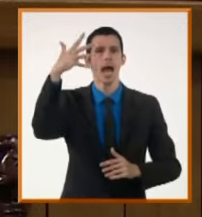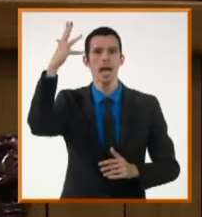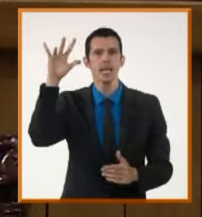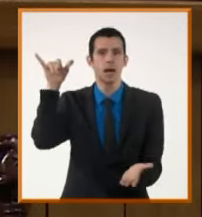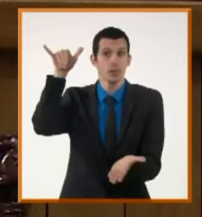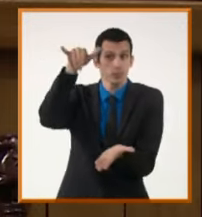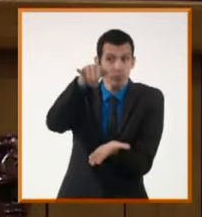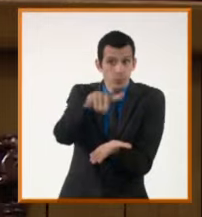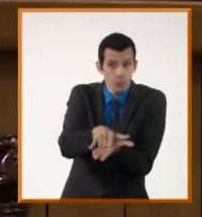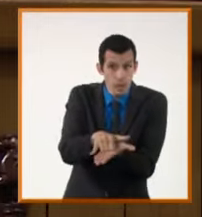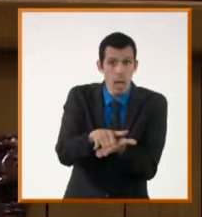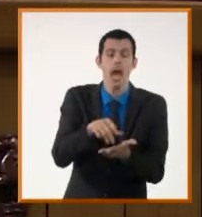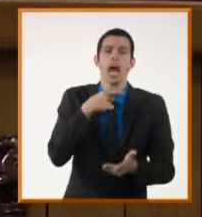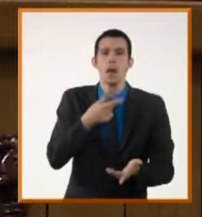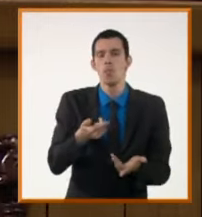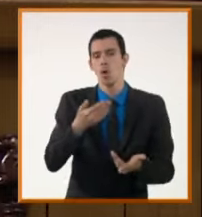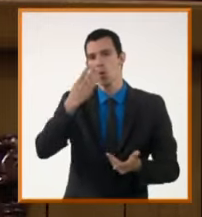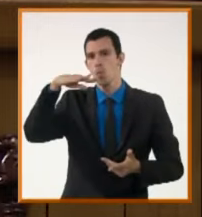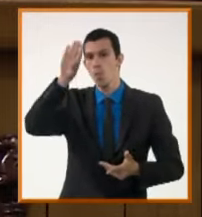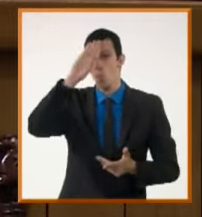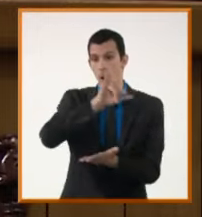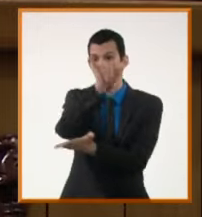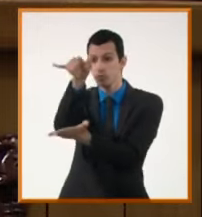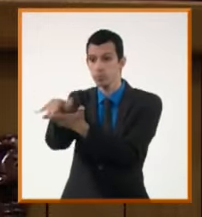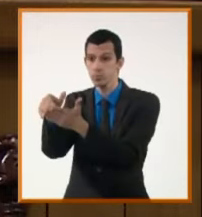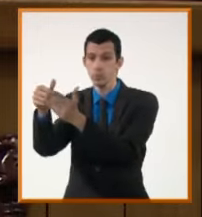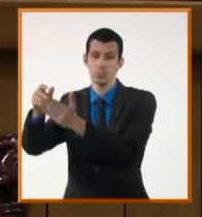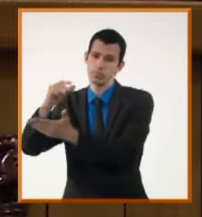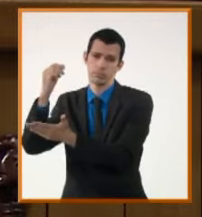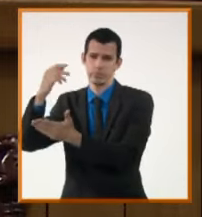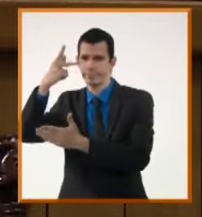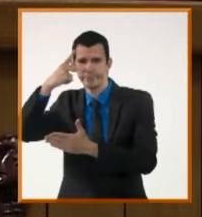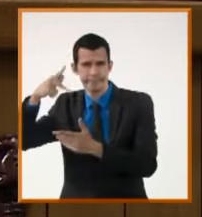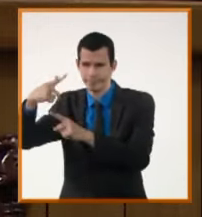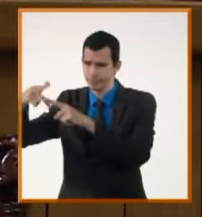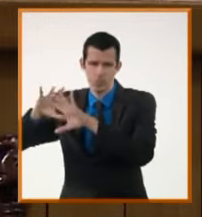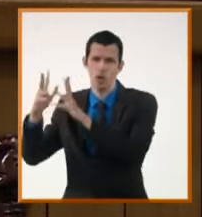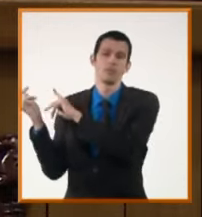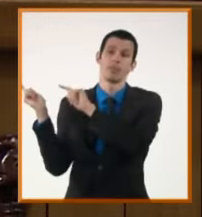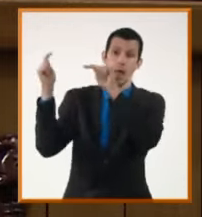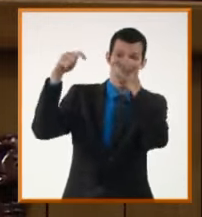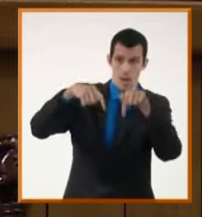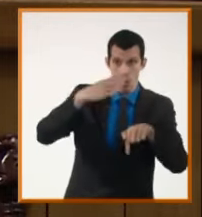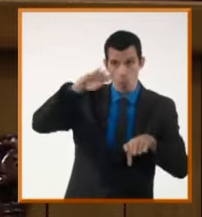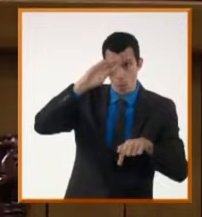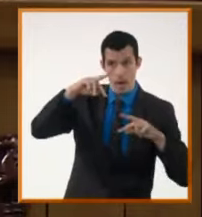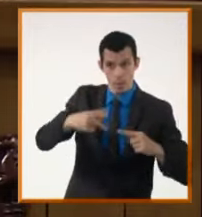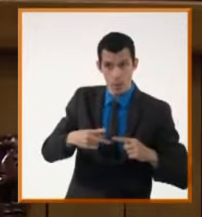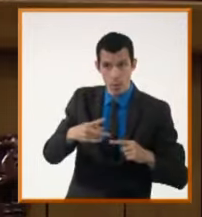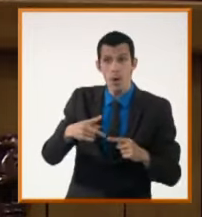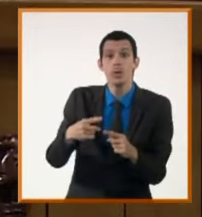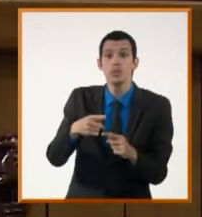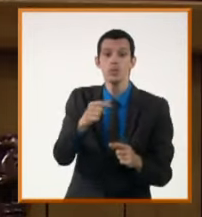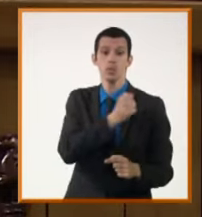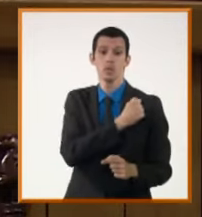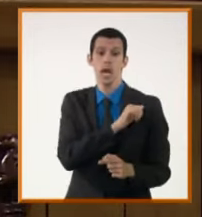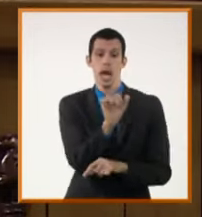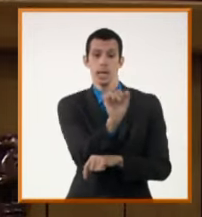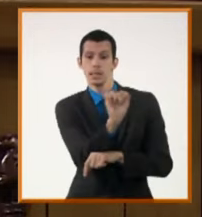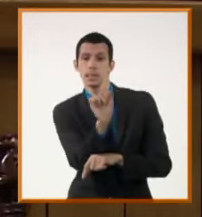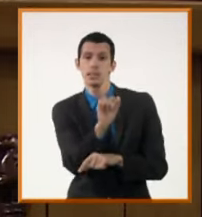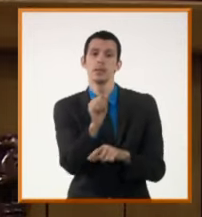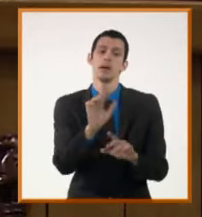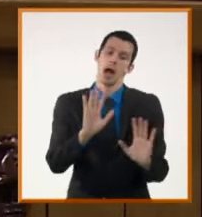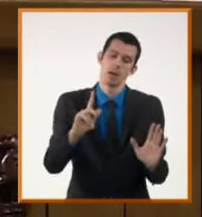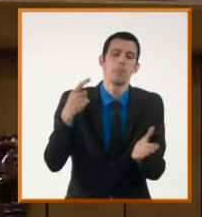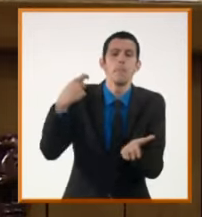internacional. Pero nosotros no podemos solo cobrar en dólar, para lo cual se va a crear una red de servicentros que van a trabajar en